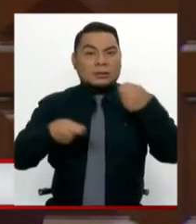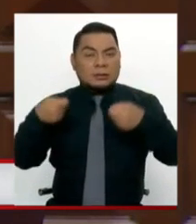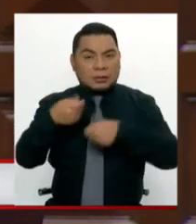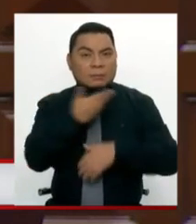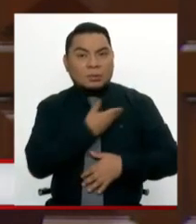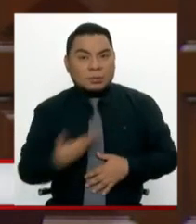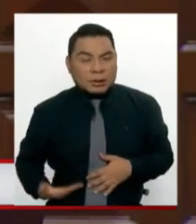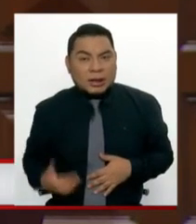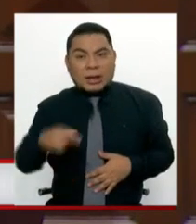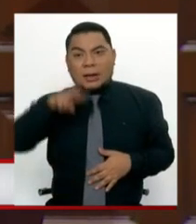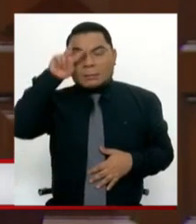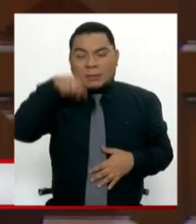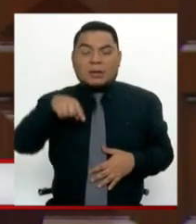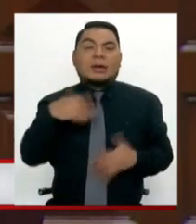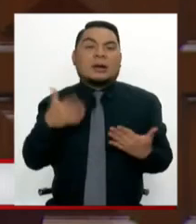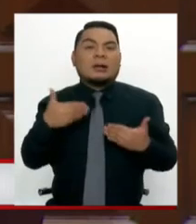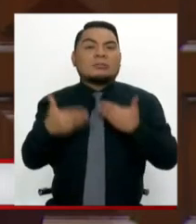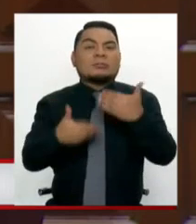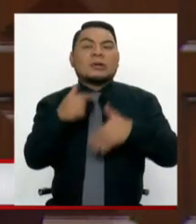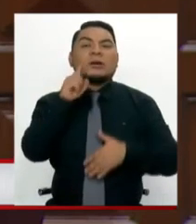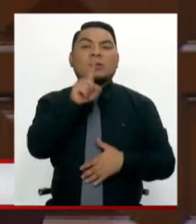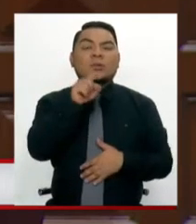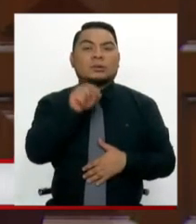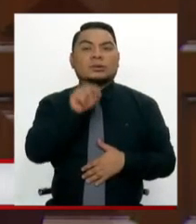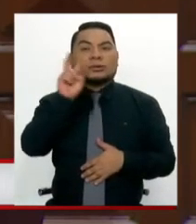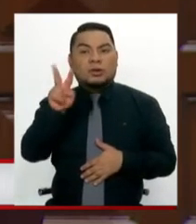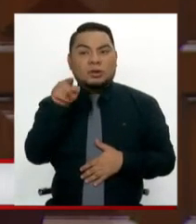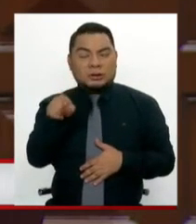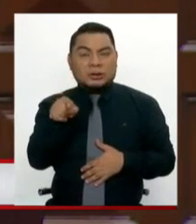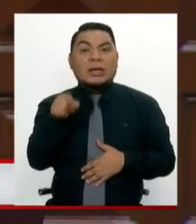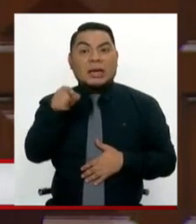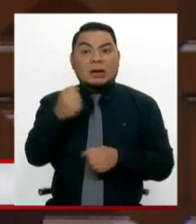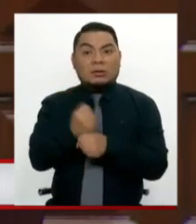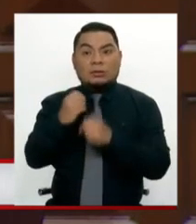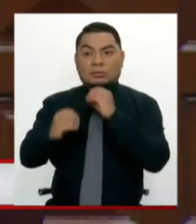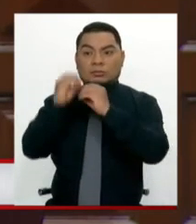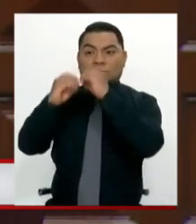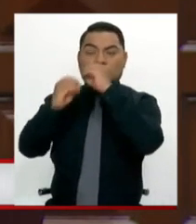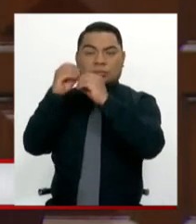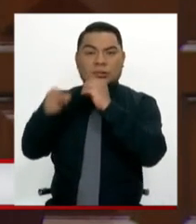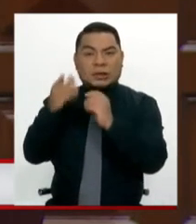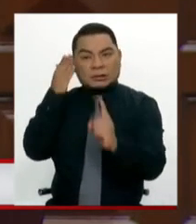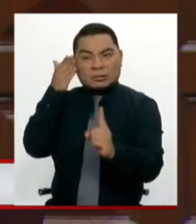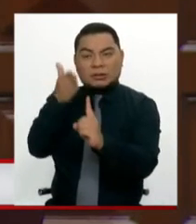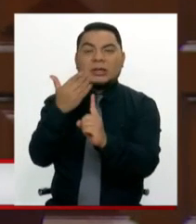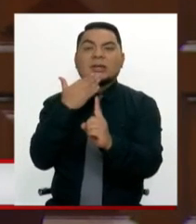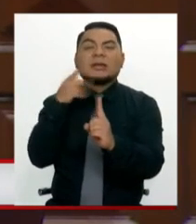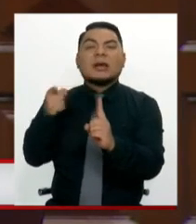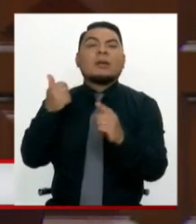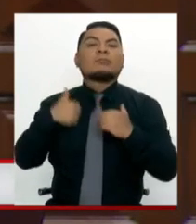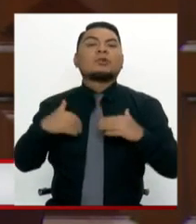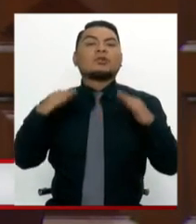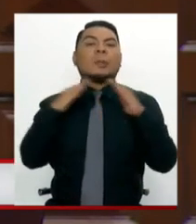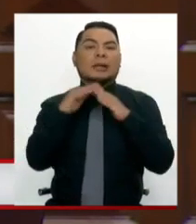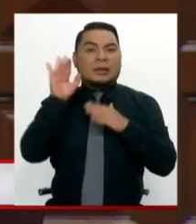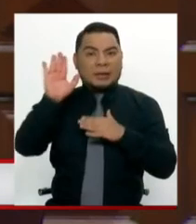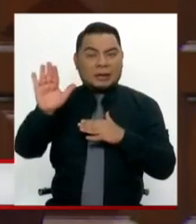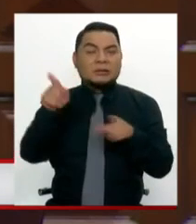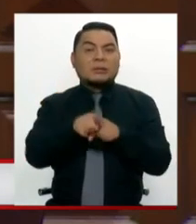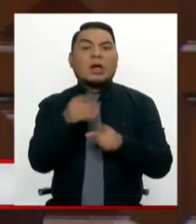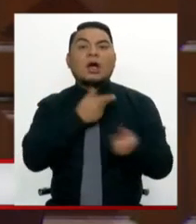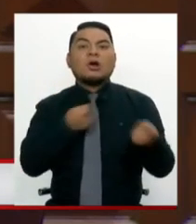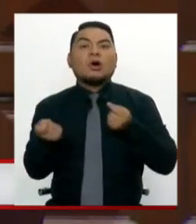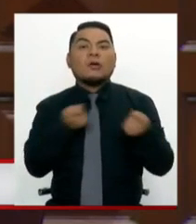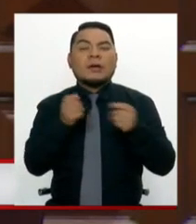Pública, Perú en Marcha 1 y 2, estas obras son ejecutadas directamente por las municipalidades y los